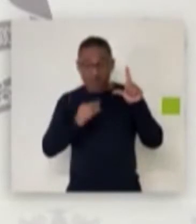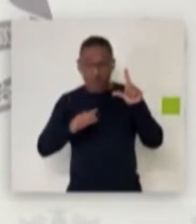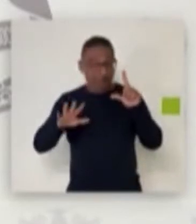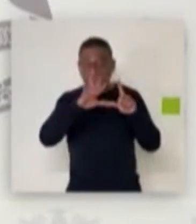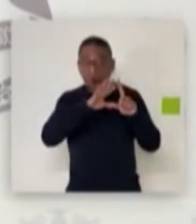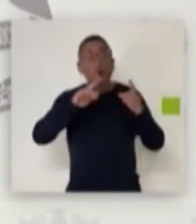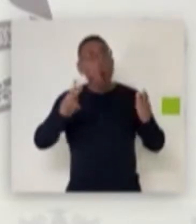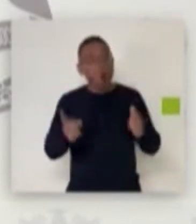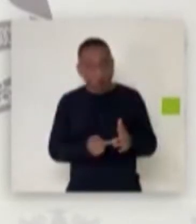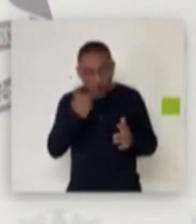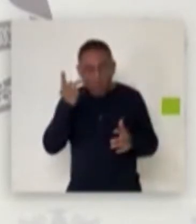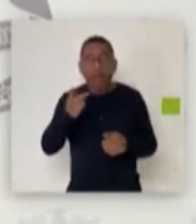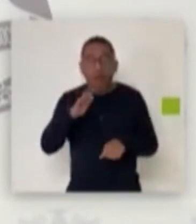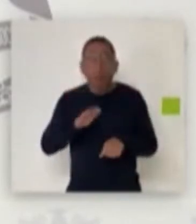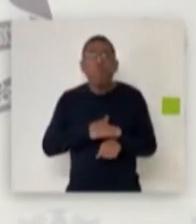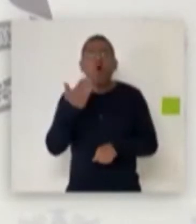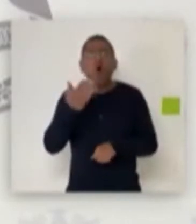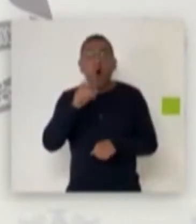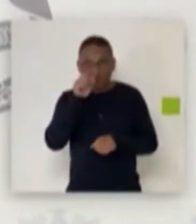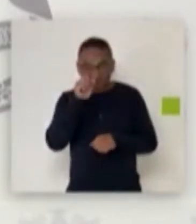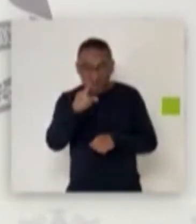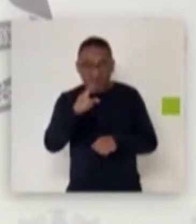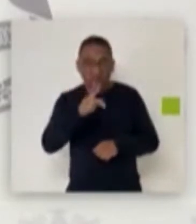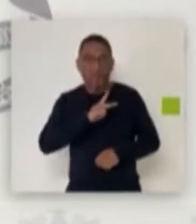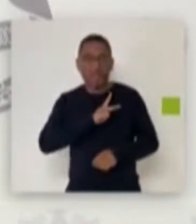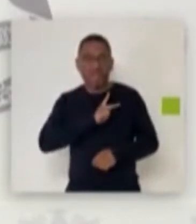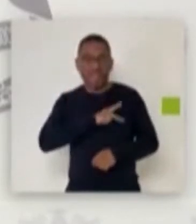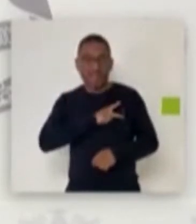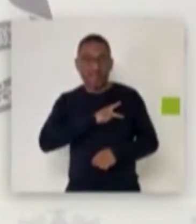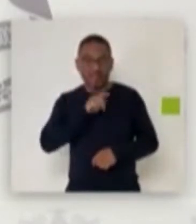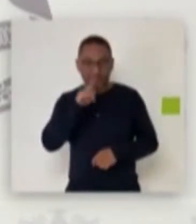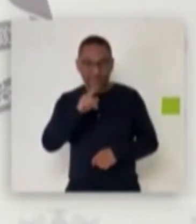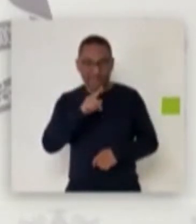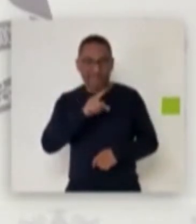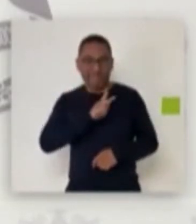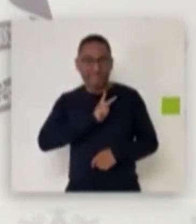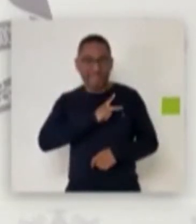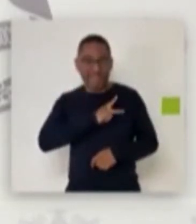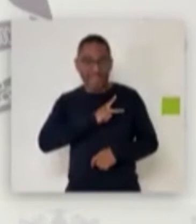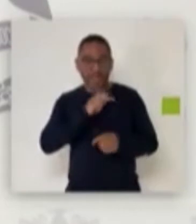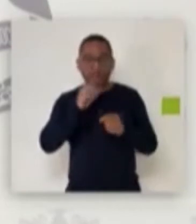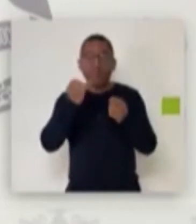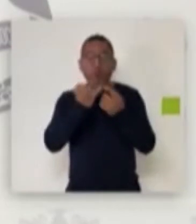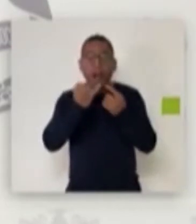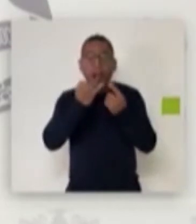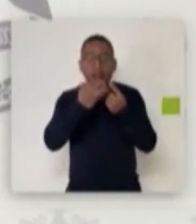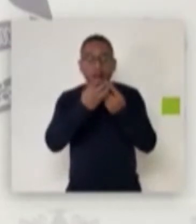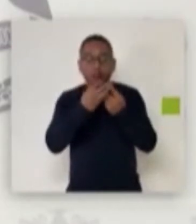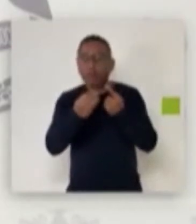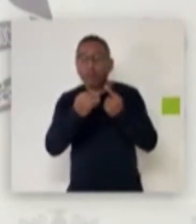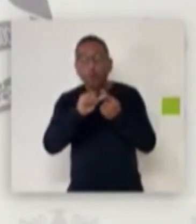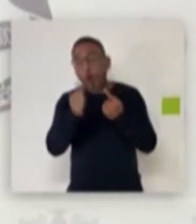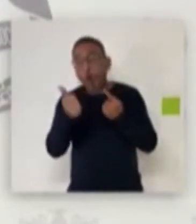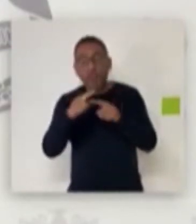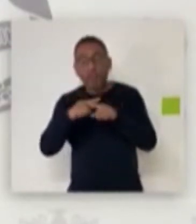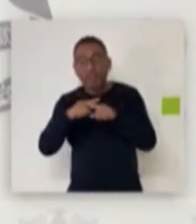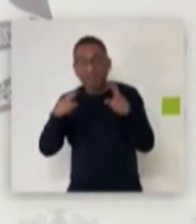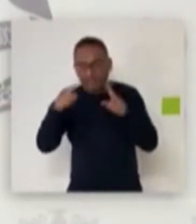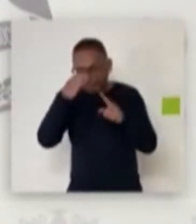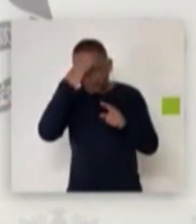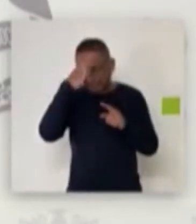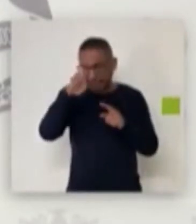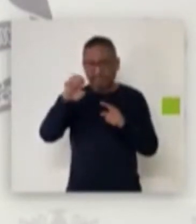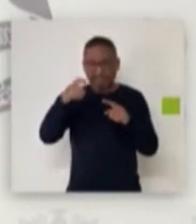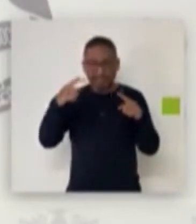en esta condición por la llegada de nuevas variantes del virus. Ni Michoacán ni cualquier otro